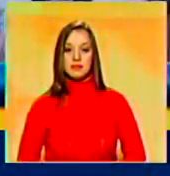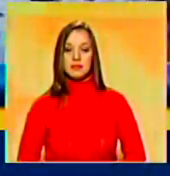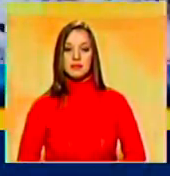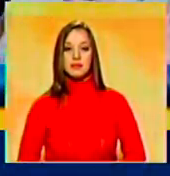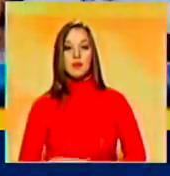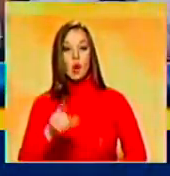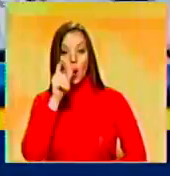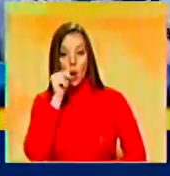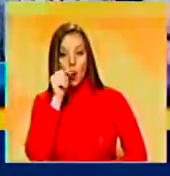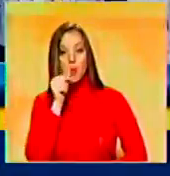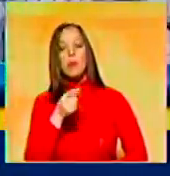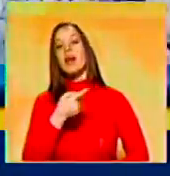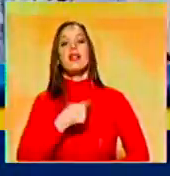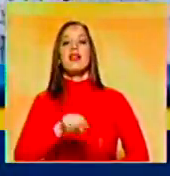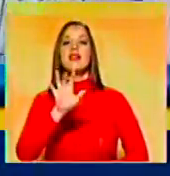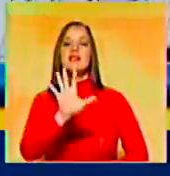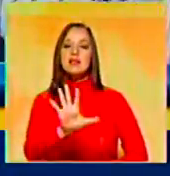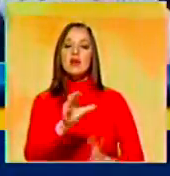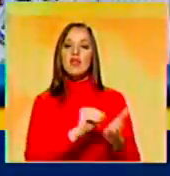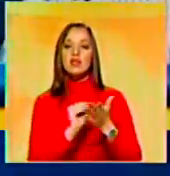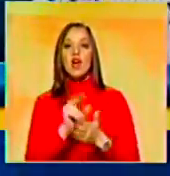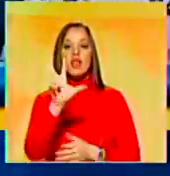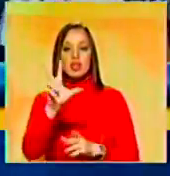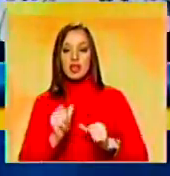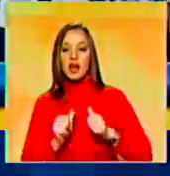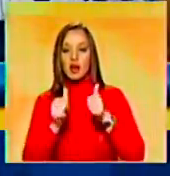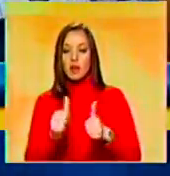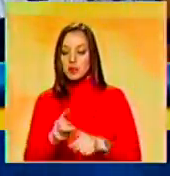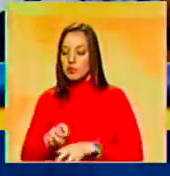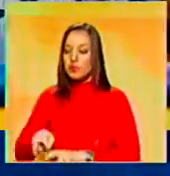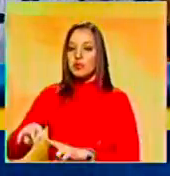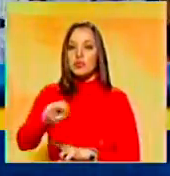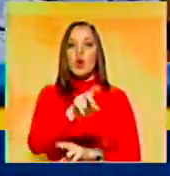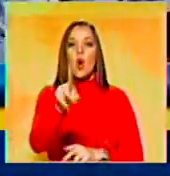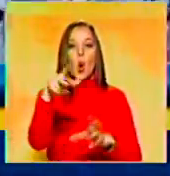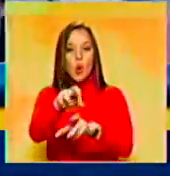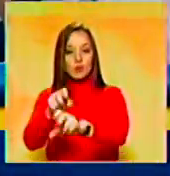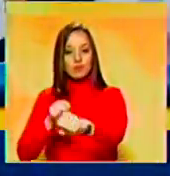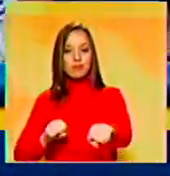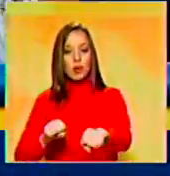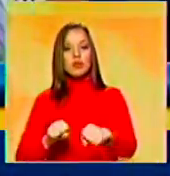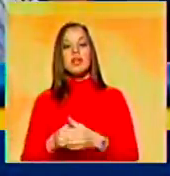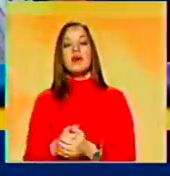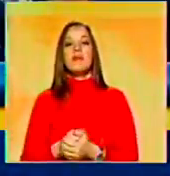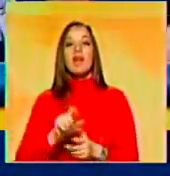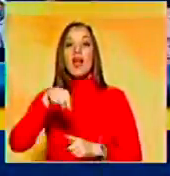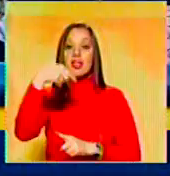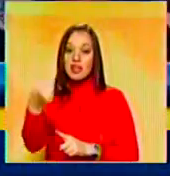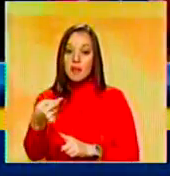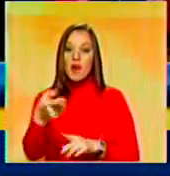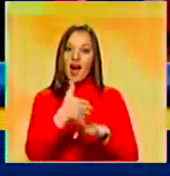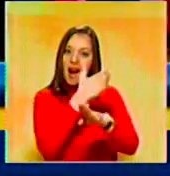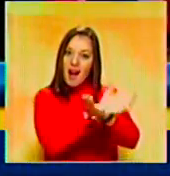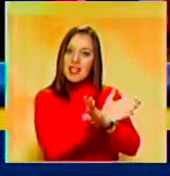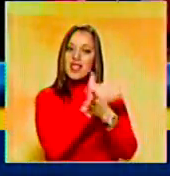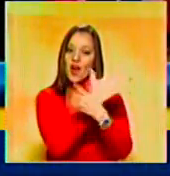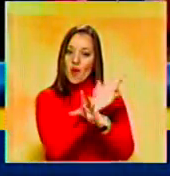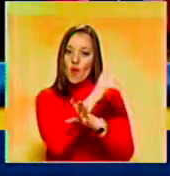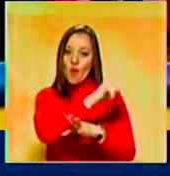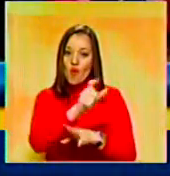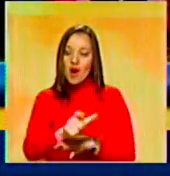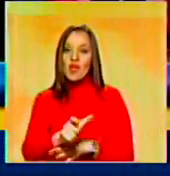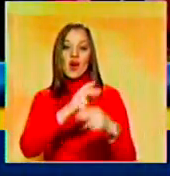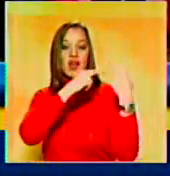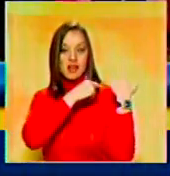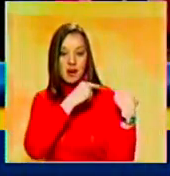Jeter se fue 5-2 con 3 impulsadas, una anotada y ponche. Tras el hit del triunfo, fue recibido por sus ex compañeros y ex manager con